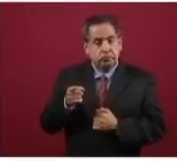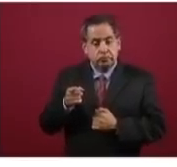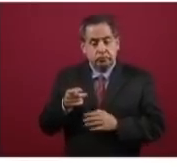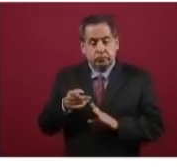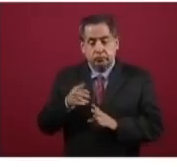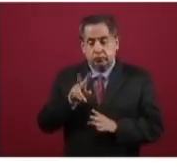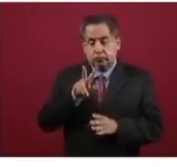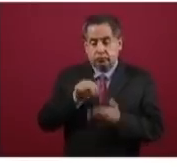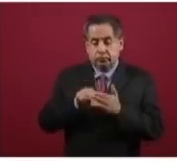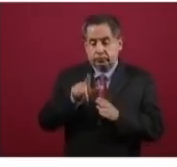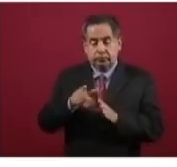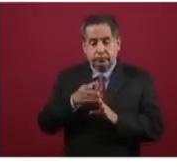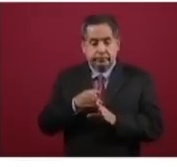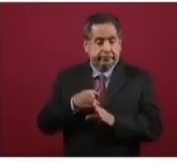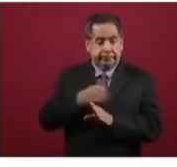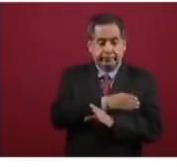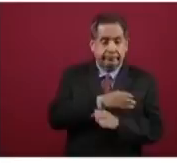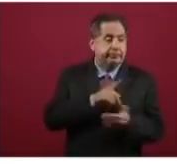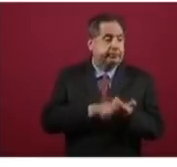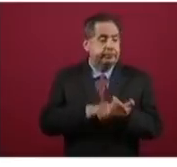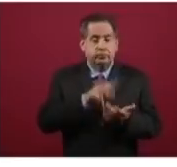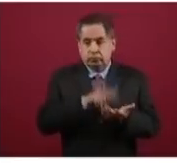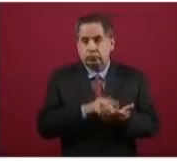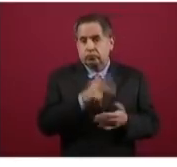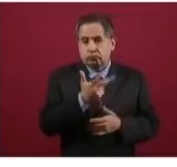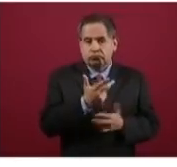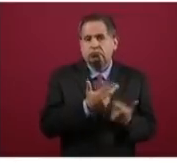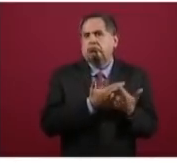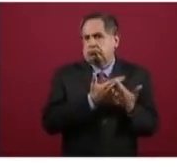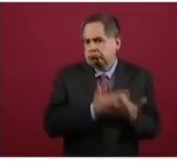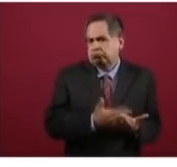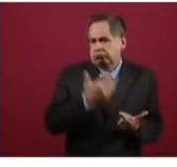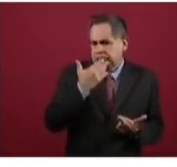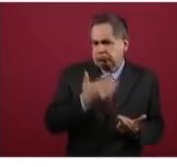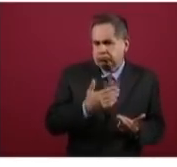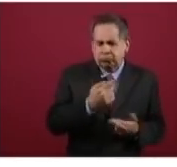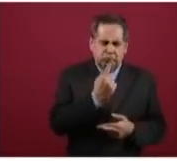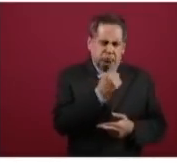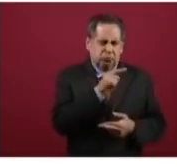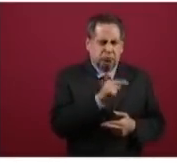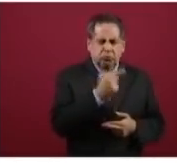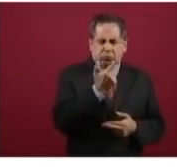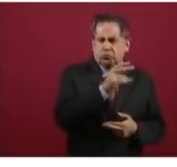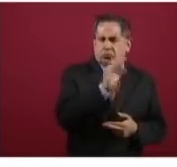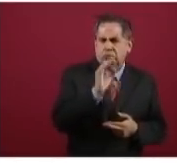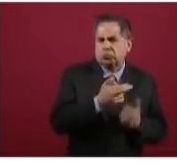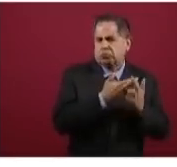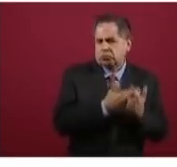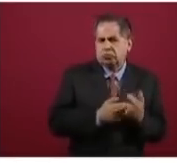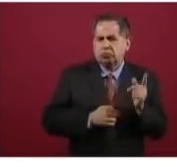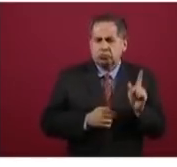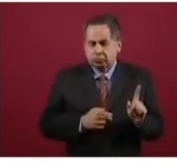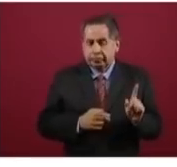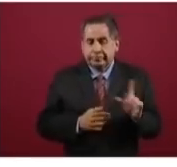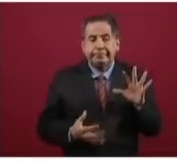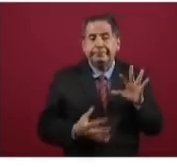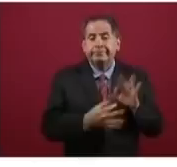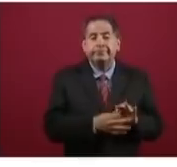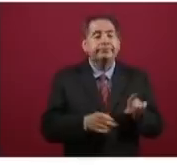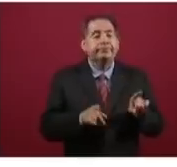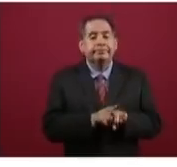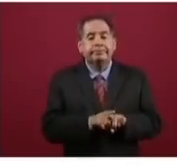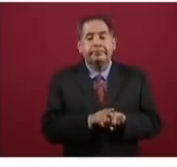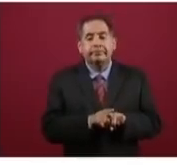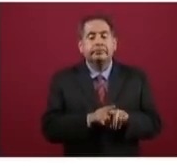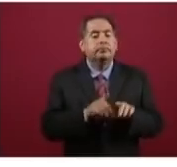2017 fue el 2008 que fue un superávit primario de 1.8 por ciento eso coincidió con el